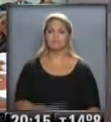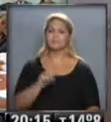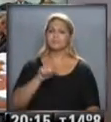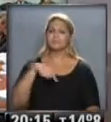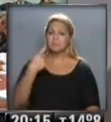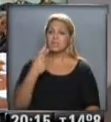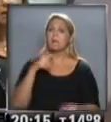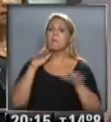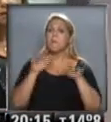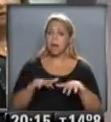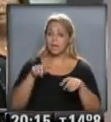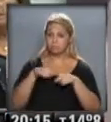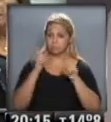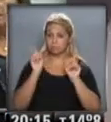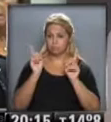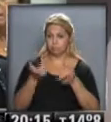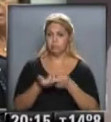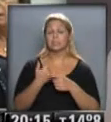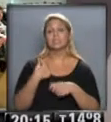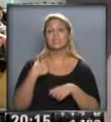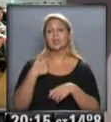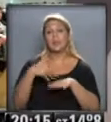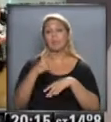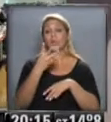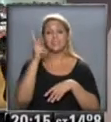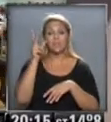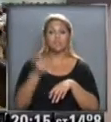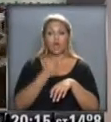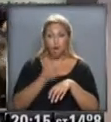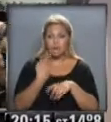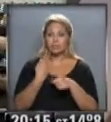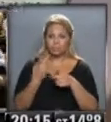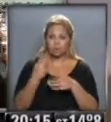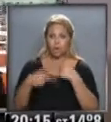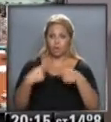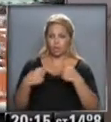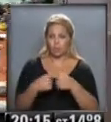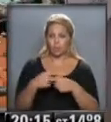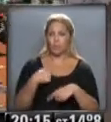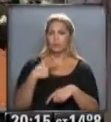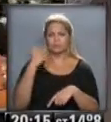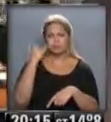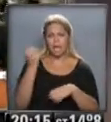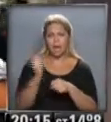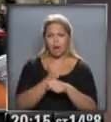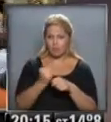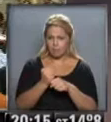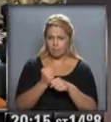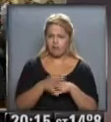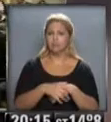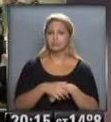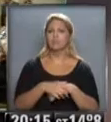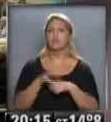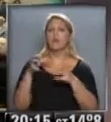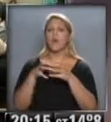Mañana otro paro docente será por las próximas 48 horas, fue ratificado este nuevo paro en las últimas horas